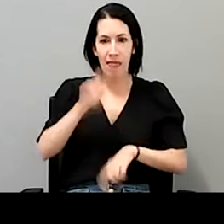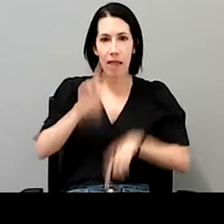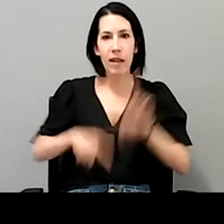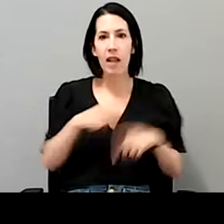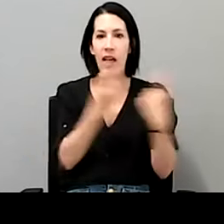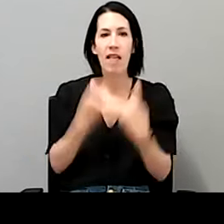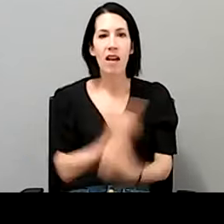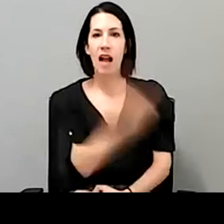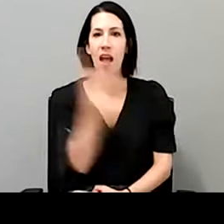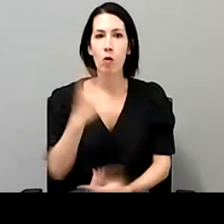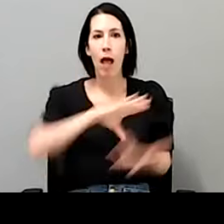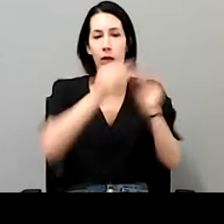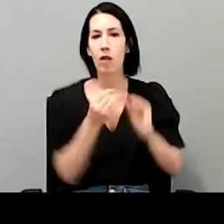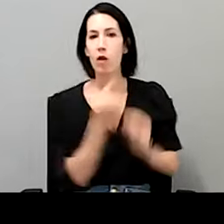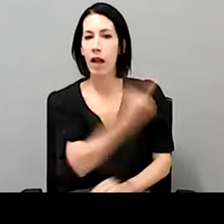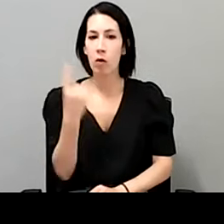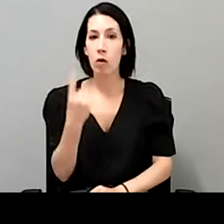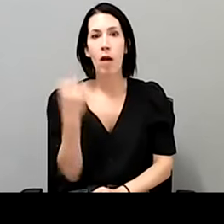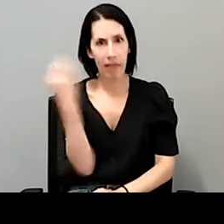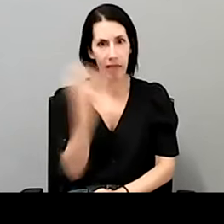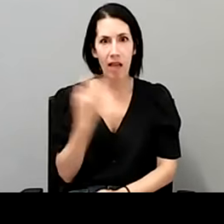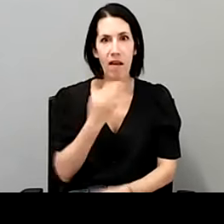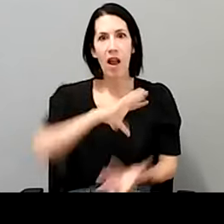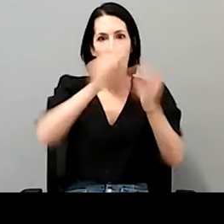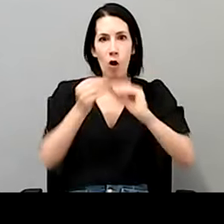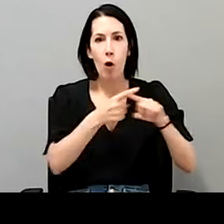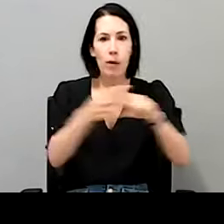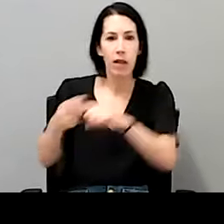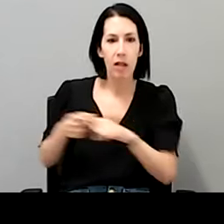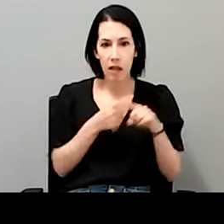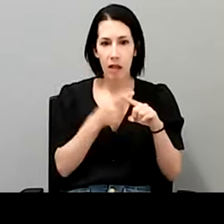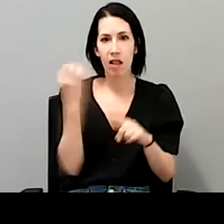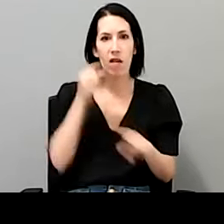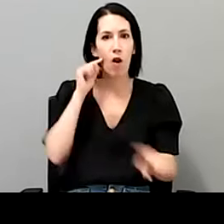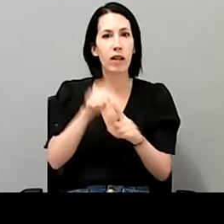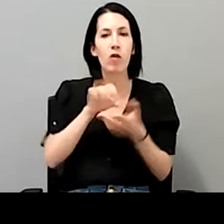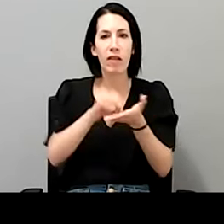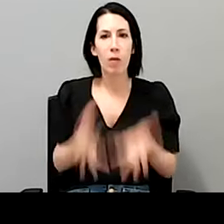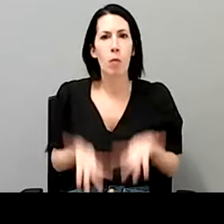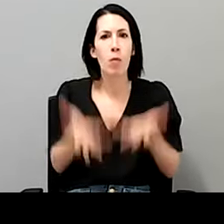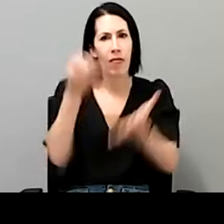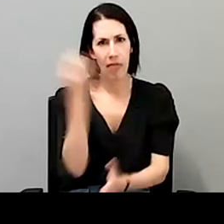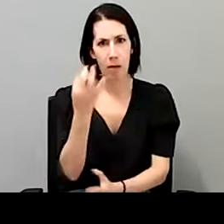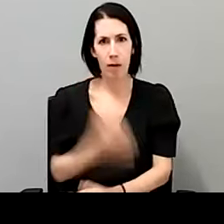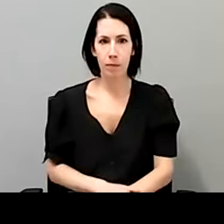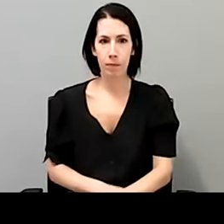Pues bienvenida sea la compatibilidad de prestaciones y servicios.